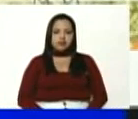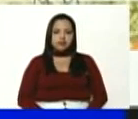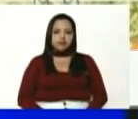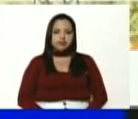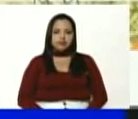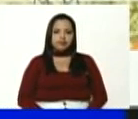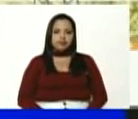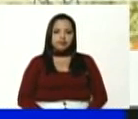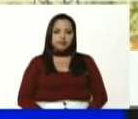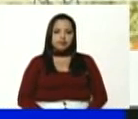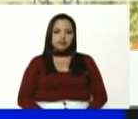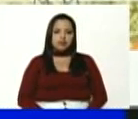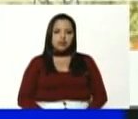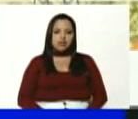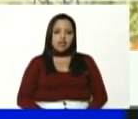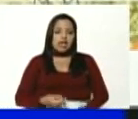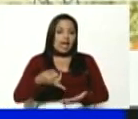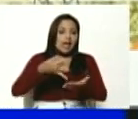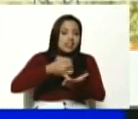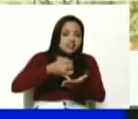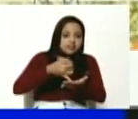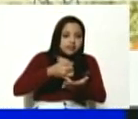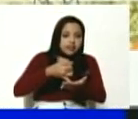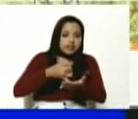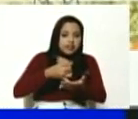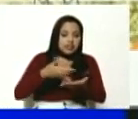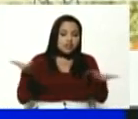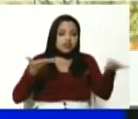la vulnerabilidad de los servicios públicos